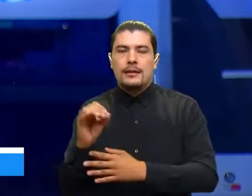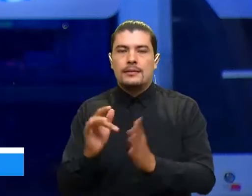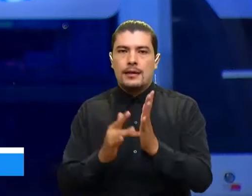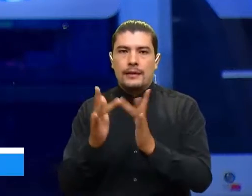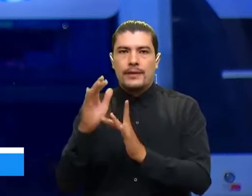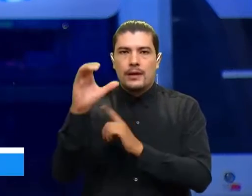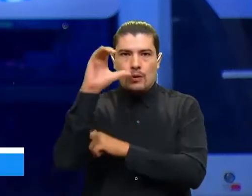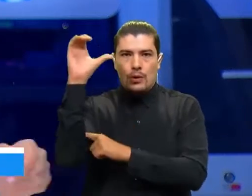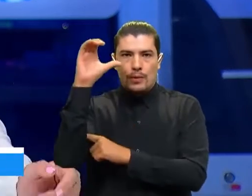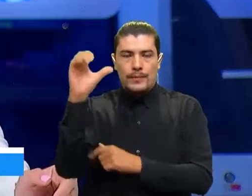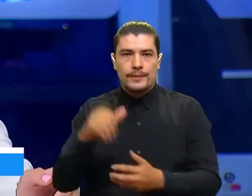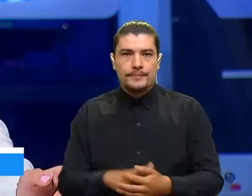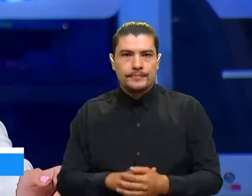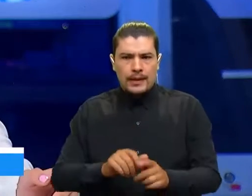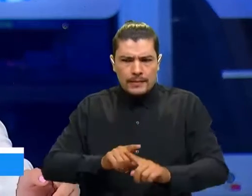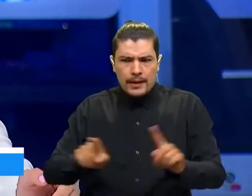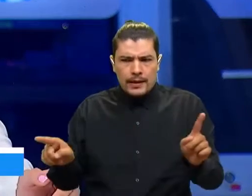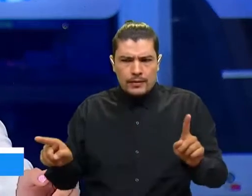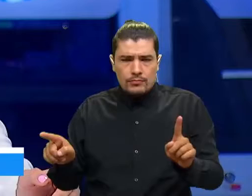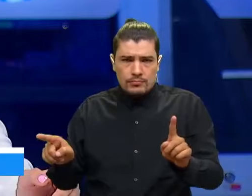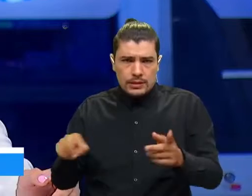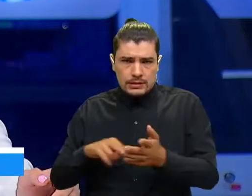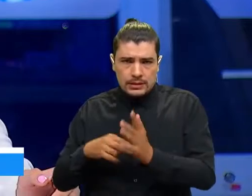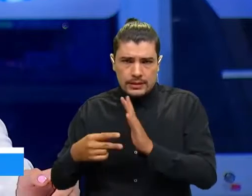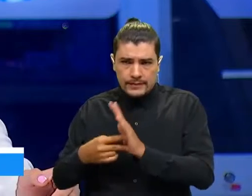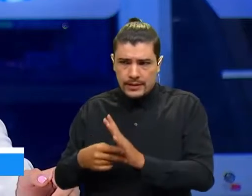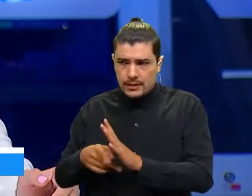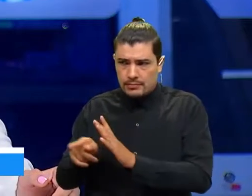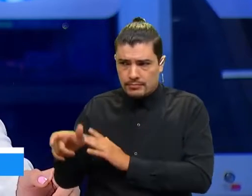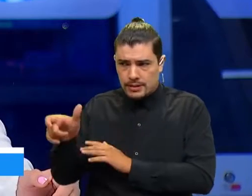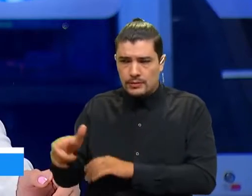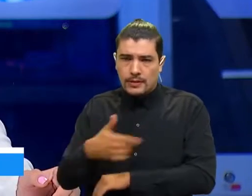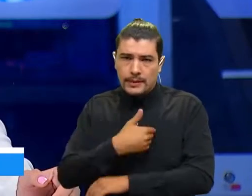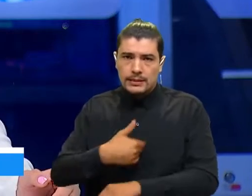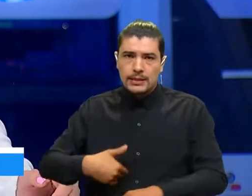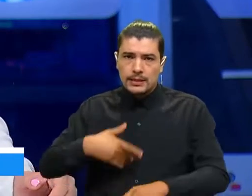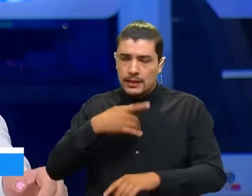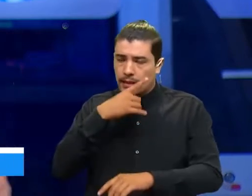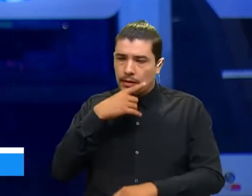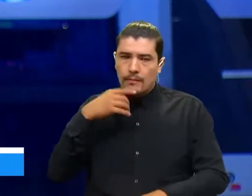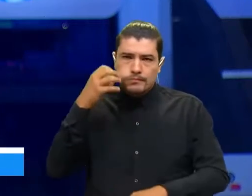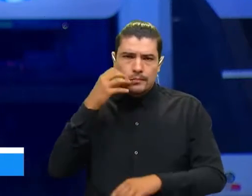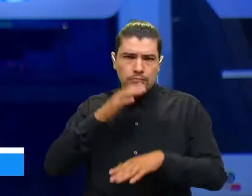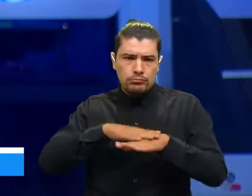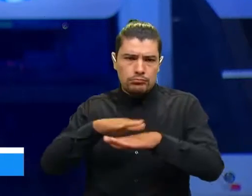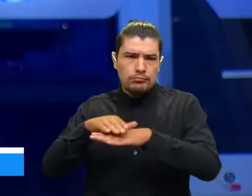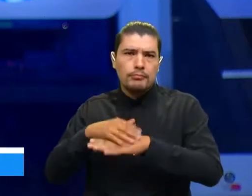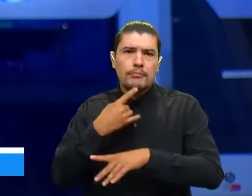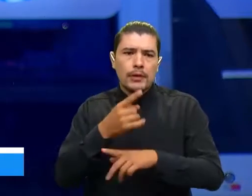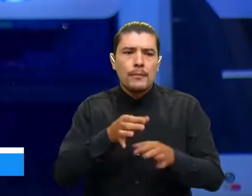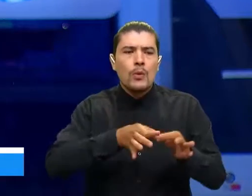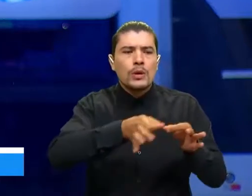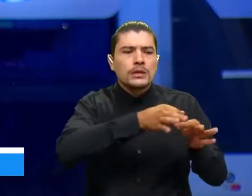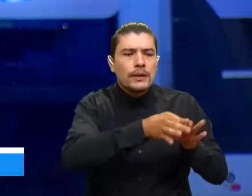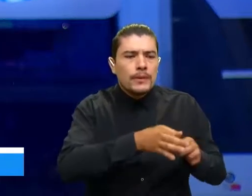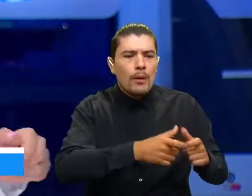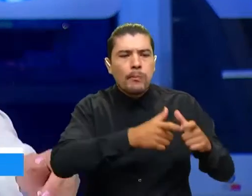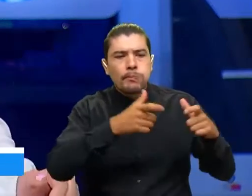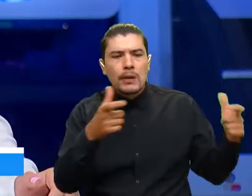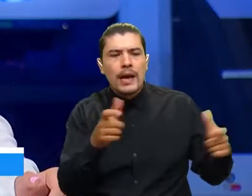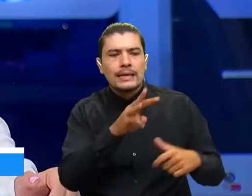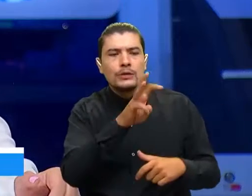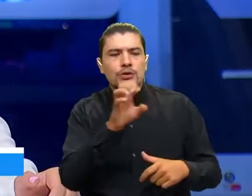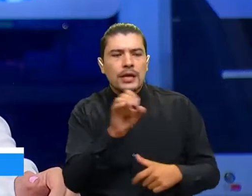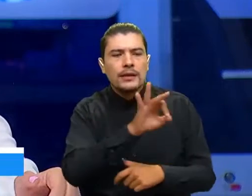Colombia. Sin embargo, esta prórroga no afecta el anuncio hecho por el presidente Iván Duque de eliminar el uso del tapabocas en lugares abiertos en